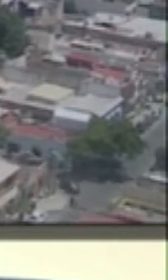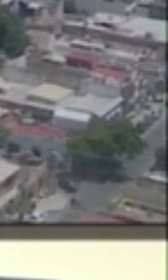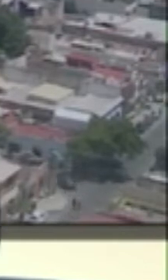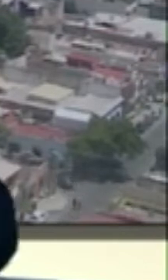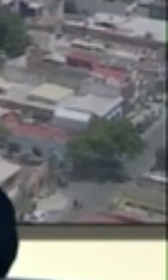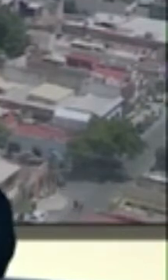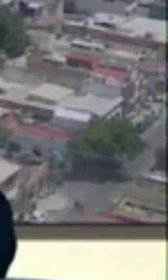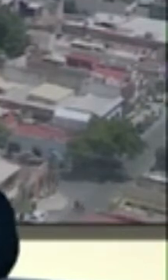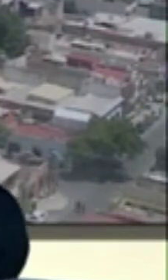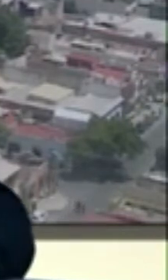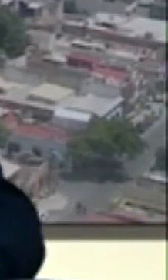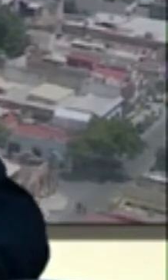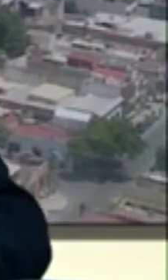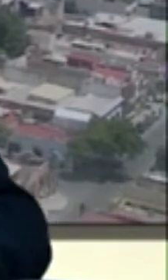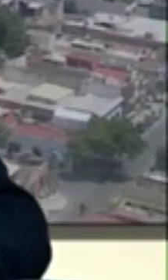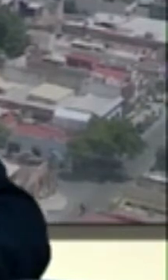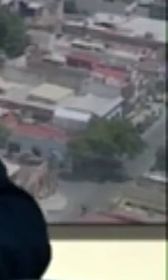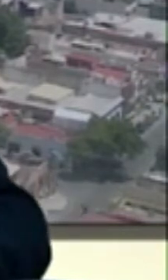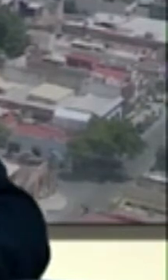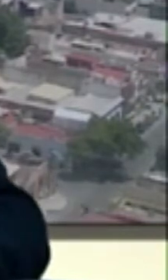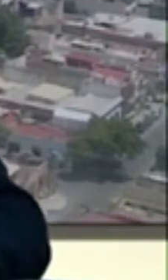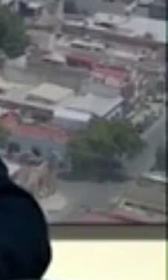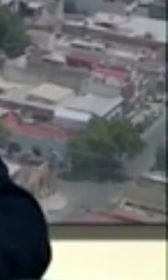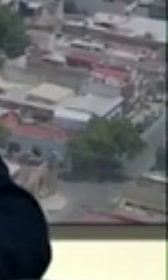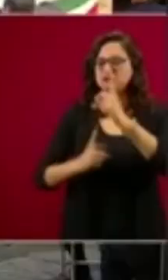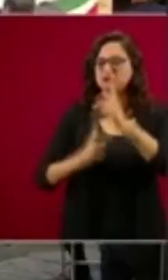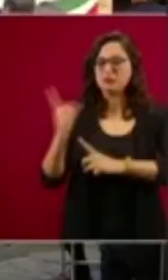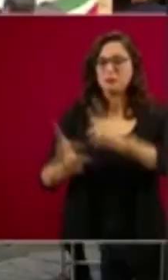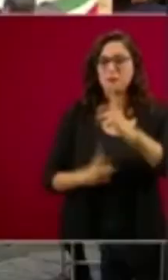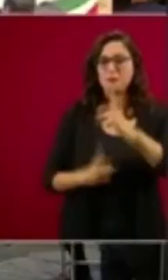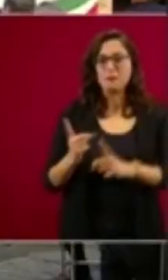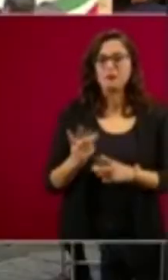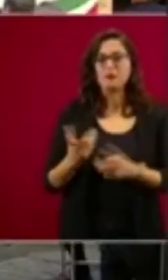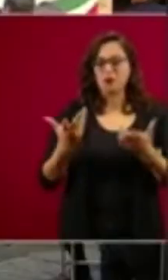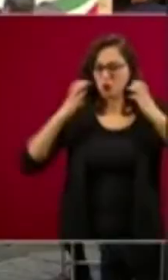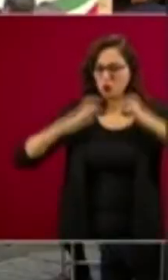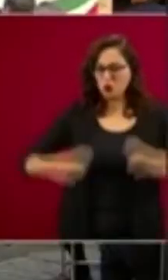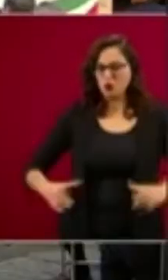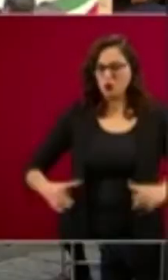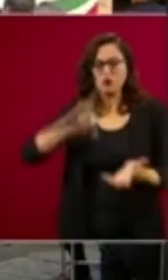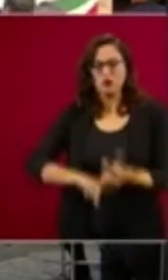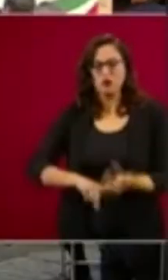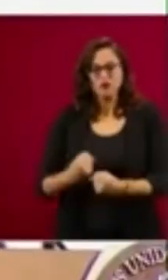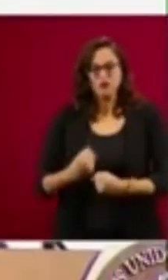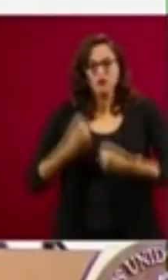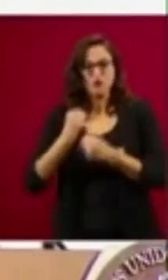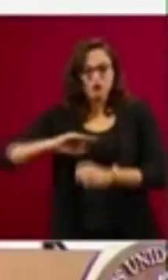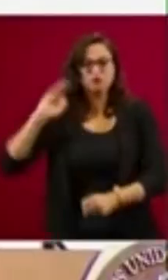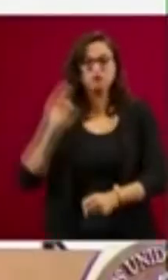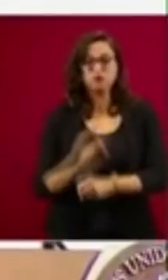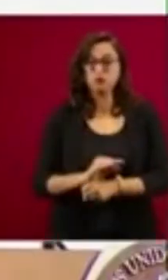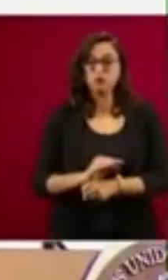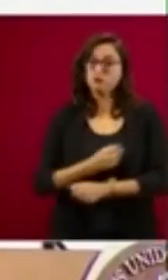y de responsabilidad en la toma de decisiones. Sin embargo, creo que hubo la oportunidad y en su momento ya